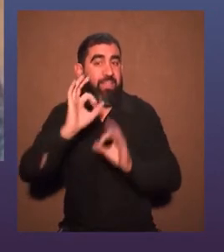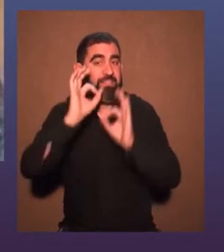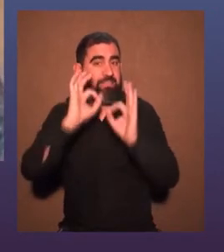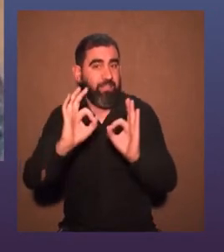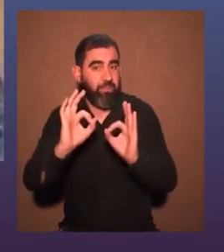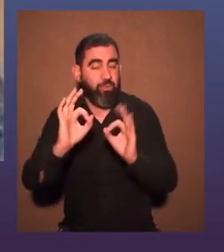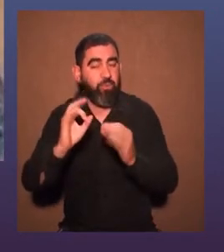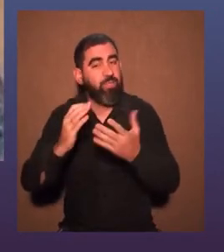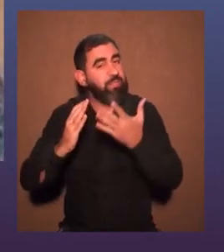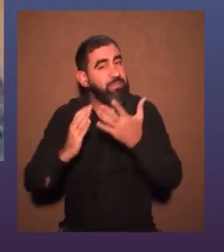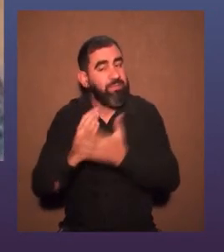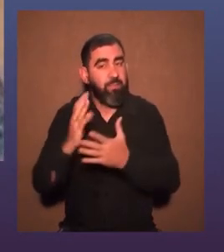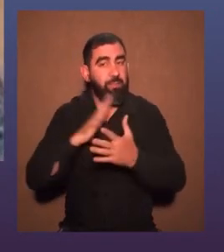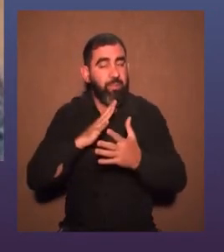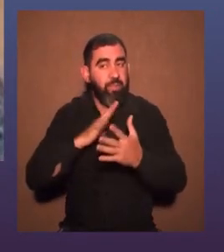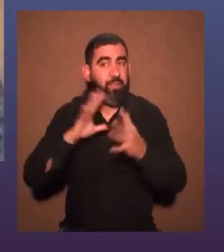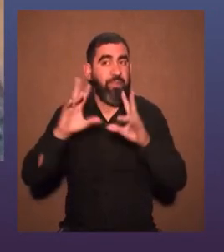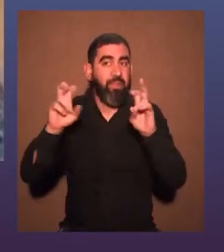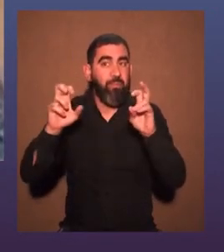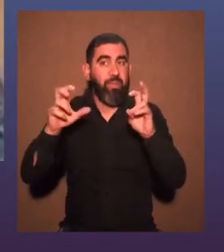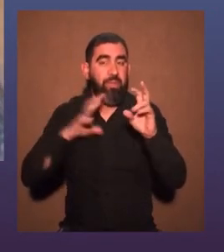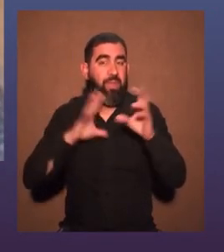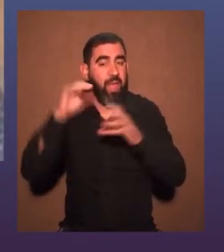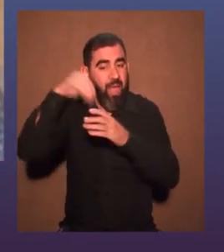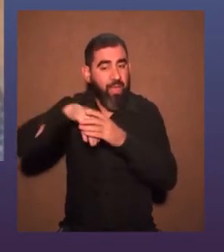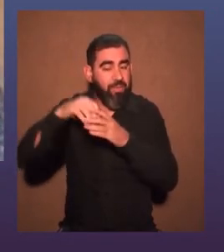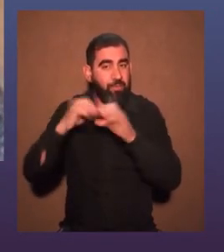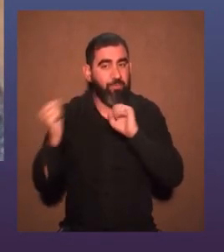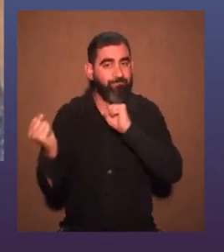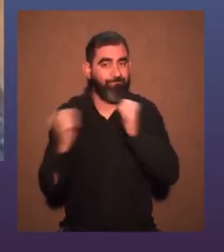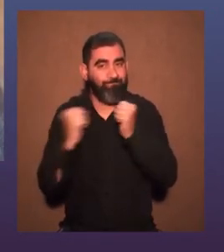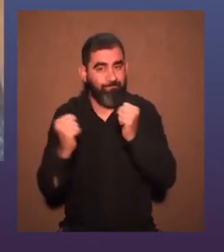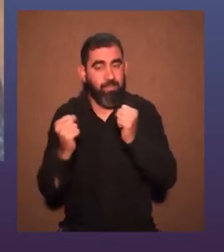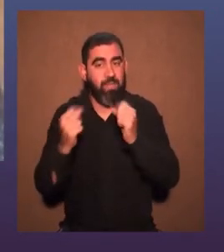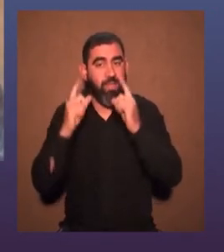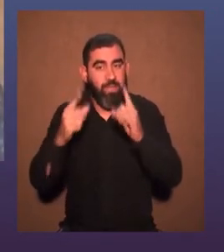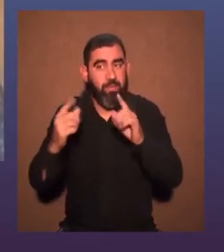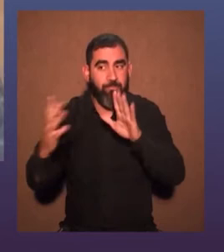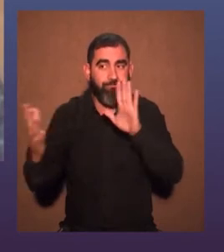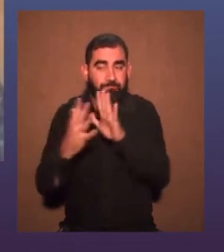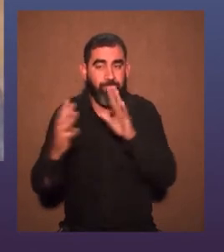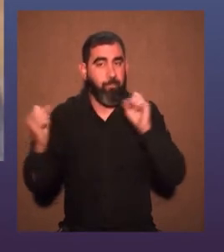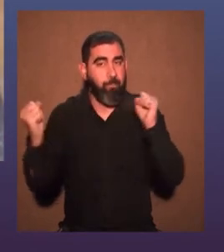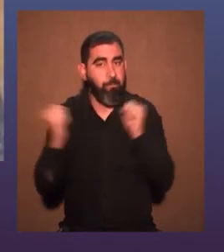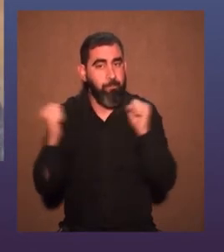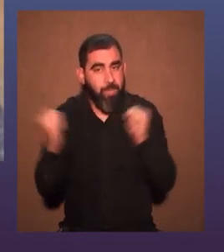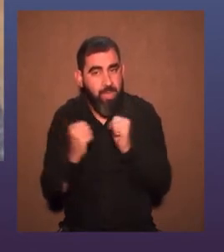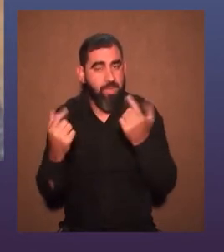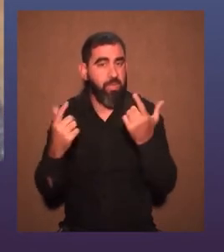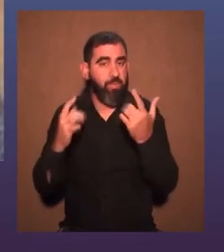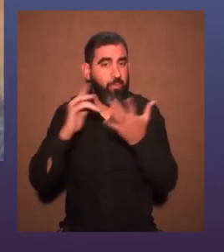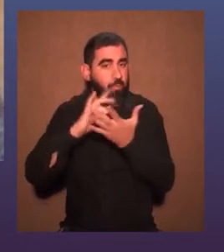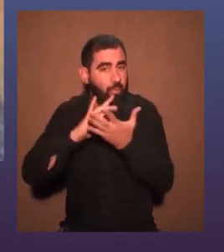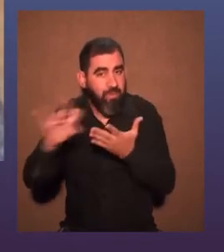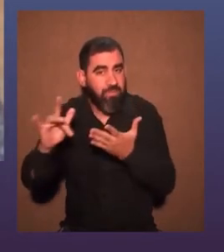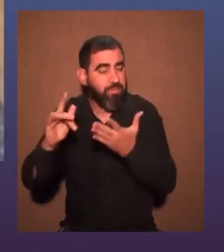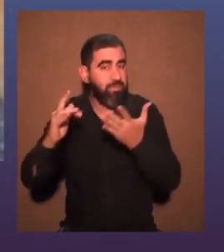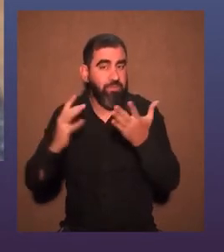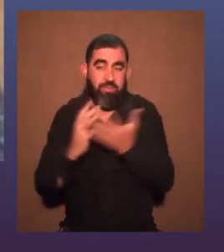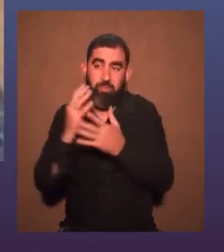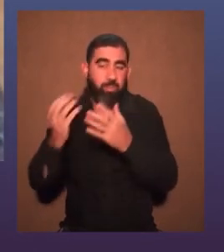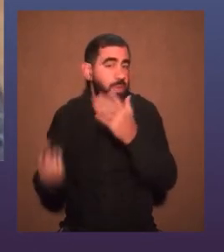es una cosa muy removedora, ¿no? Uno es como que tenés que confrontar a tus miedos con el vacío, es una aventura,